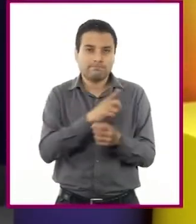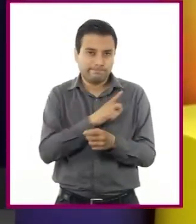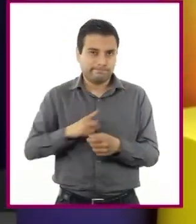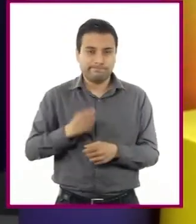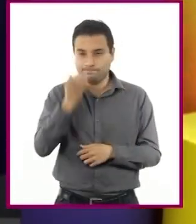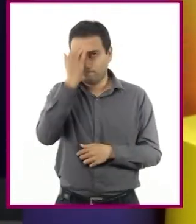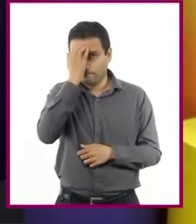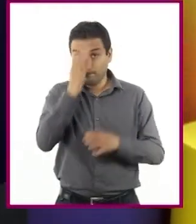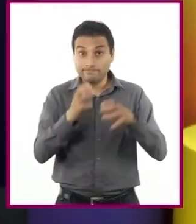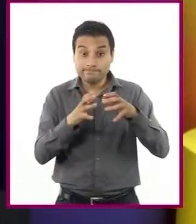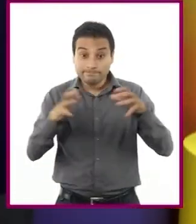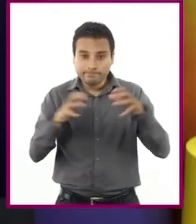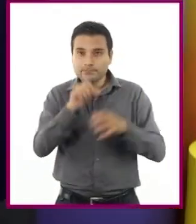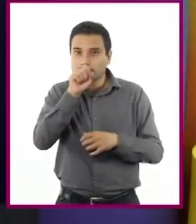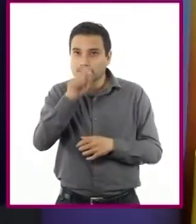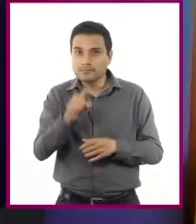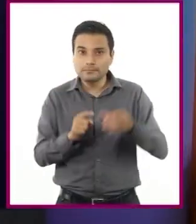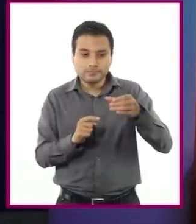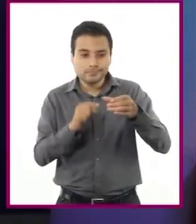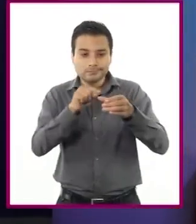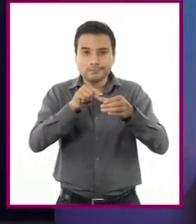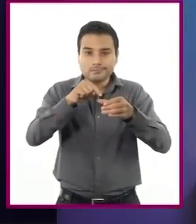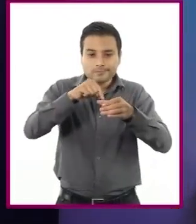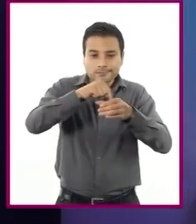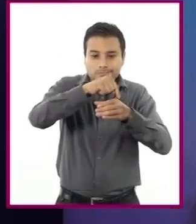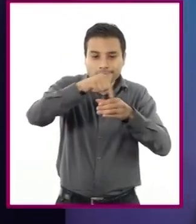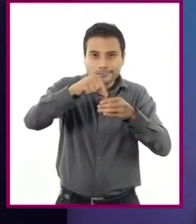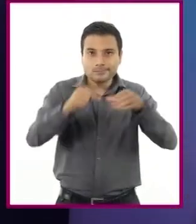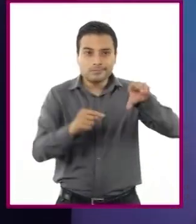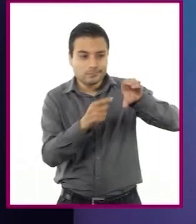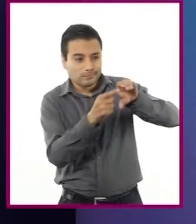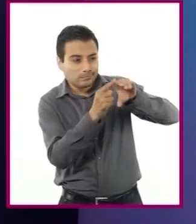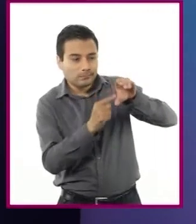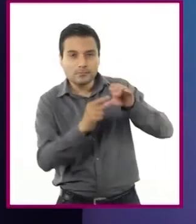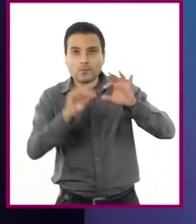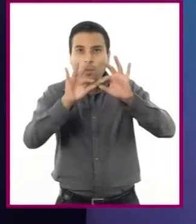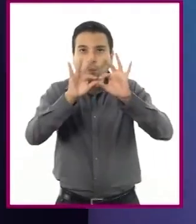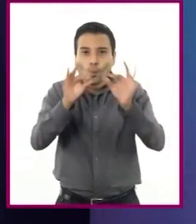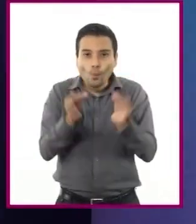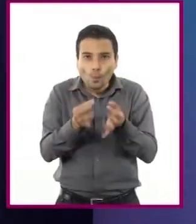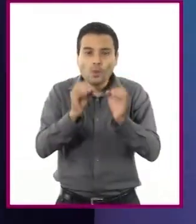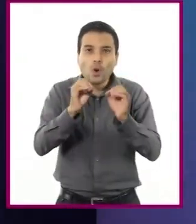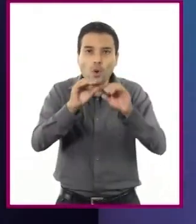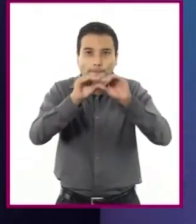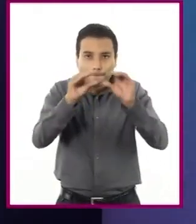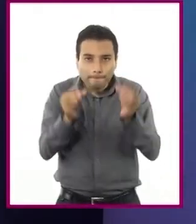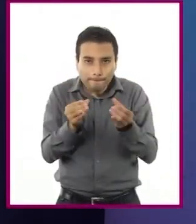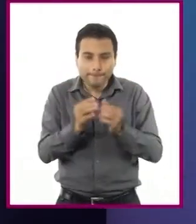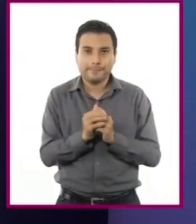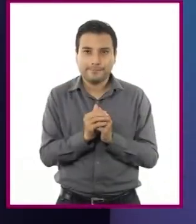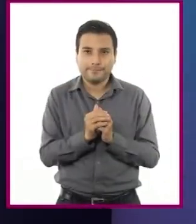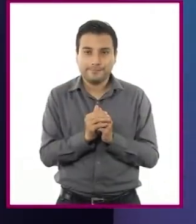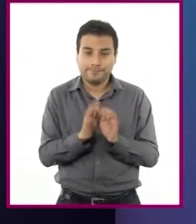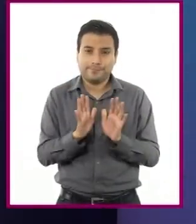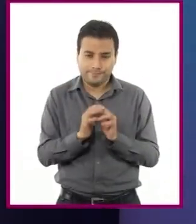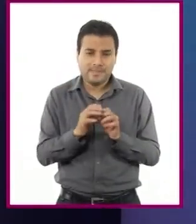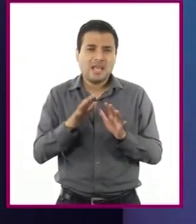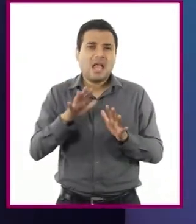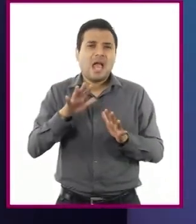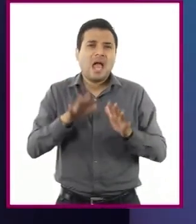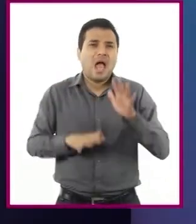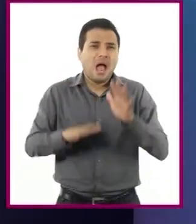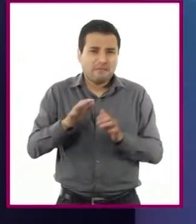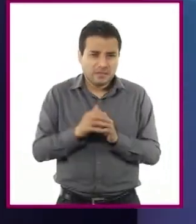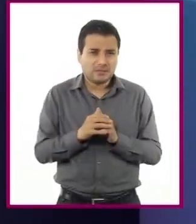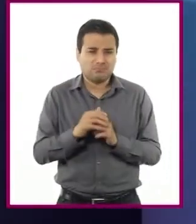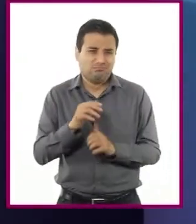sino el grueso de sus paredes, como pudieron observar. Aunque para algunos cálculos se considera irrelevante el grosor de